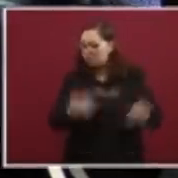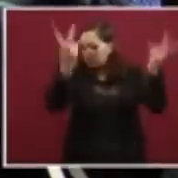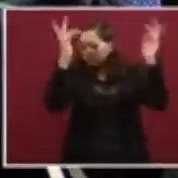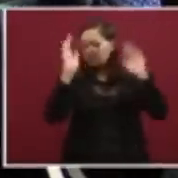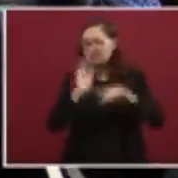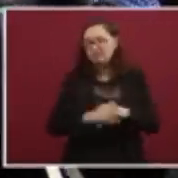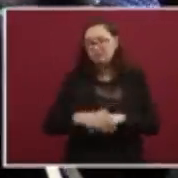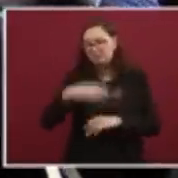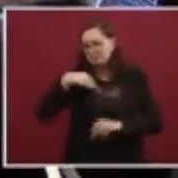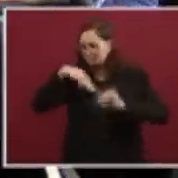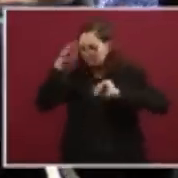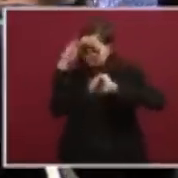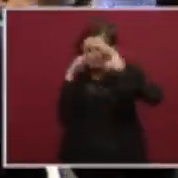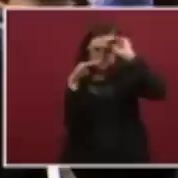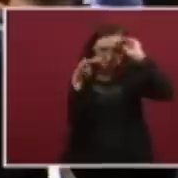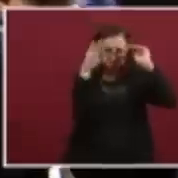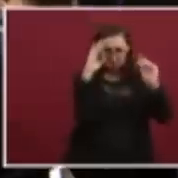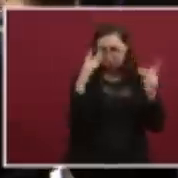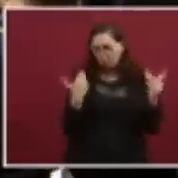Entonces estamos en eso.